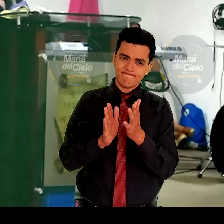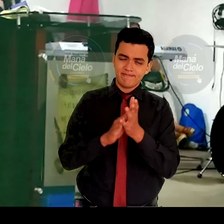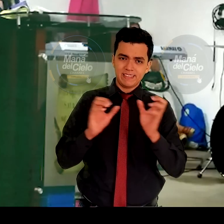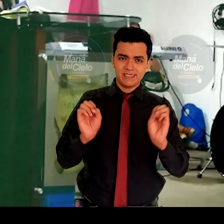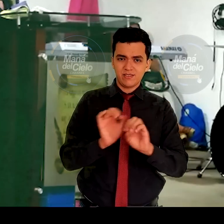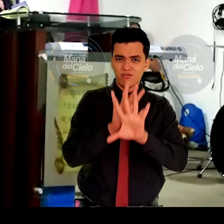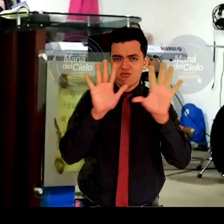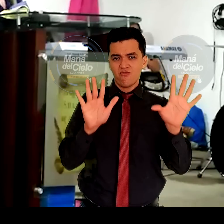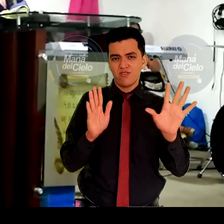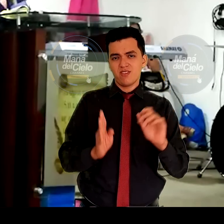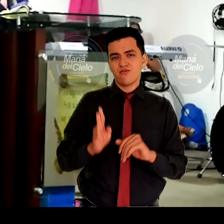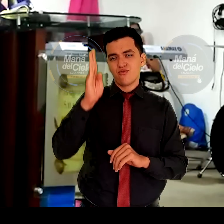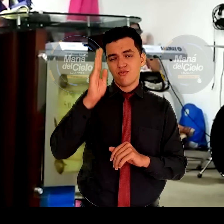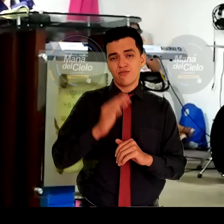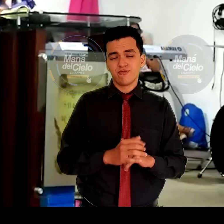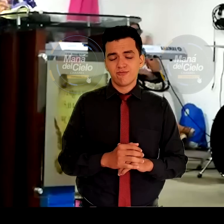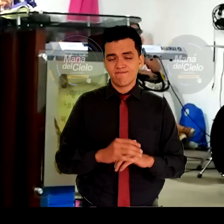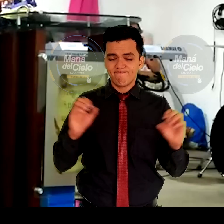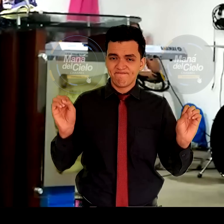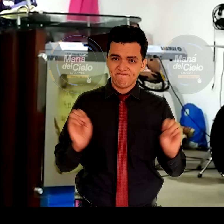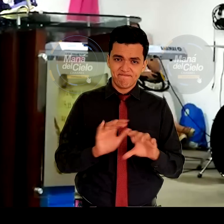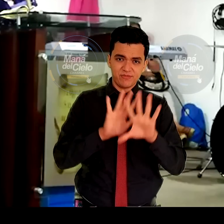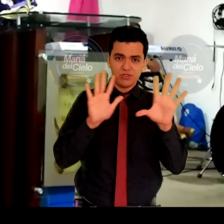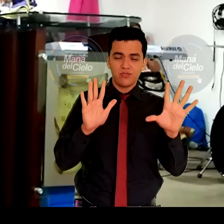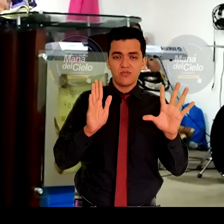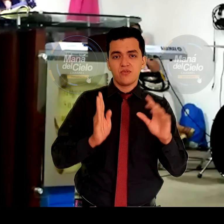Dios. Digamos gloria a Dios.